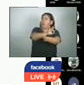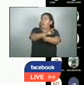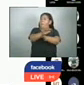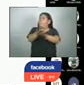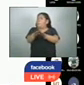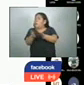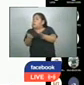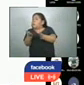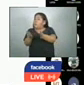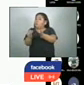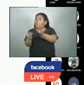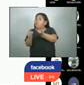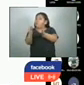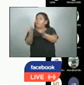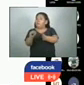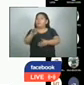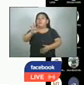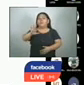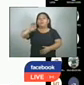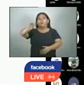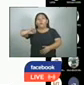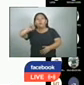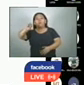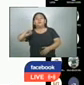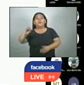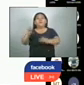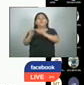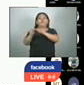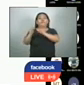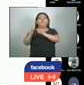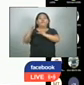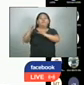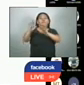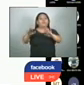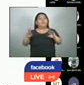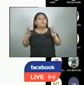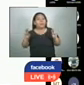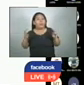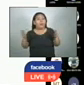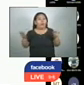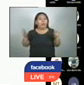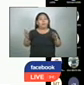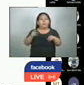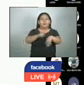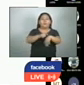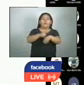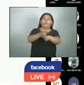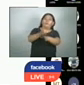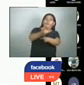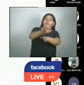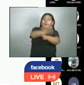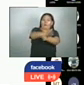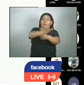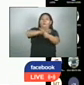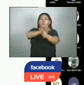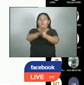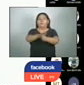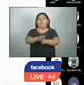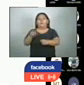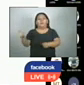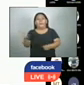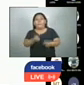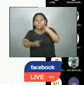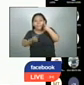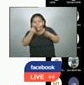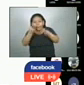cerca. Hemos tenido un 5% de crecimiento respecto a previo a la pandemia. Para el caso de los turistas,